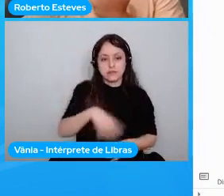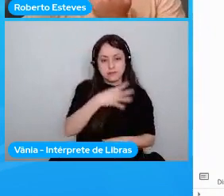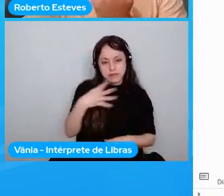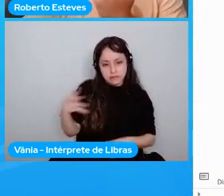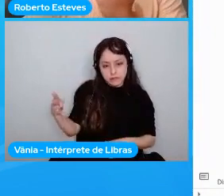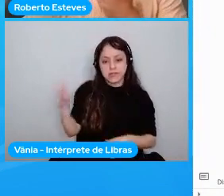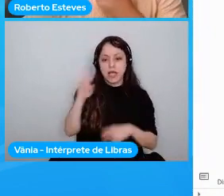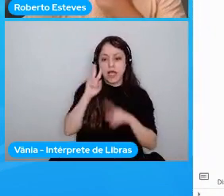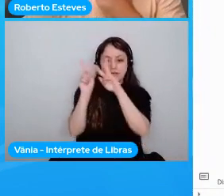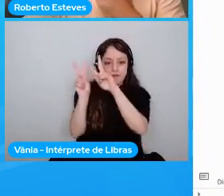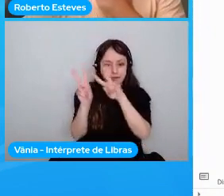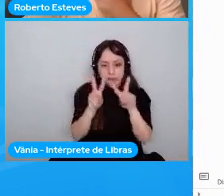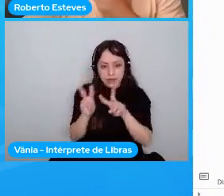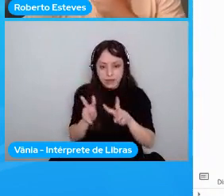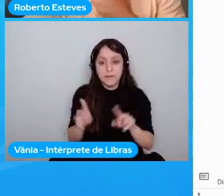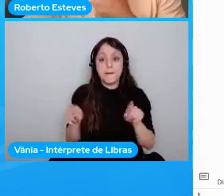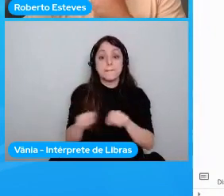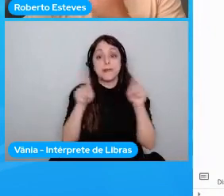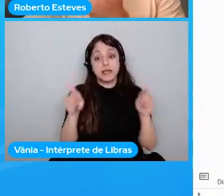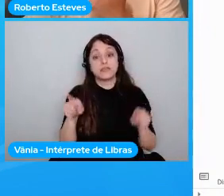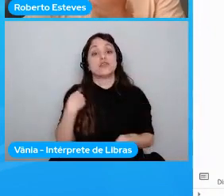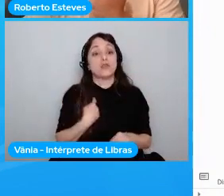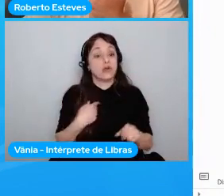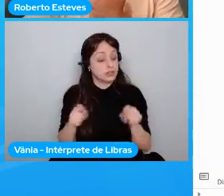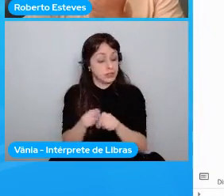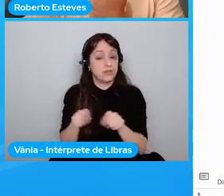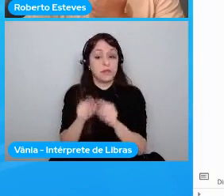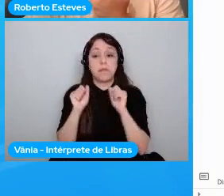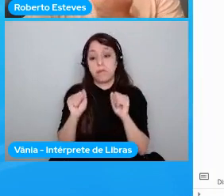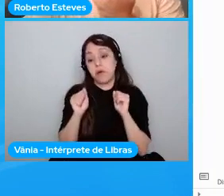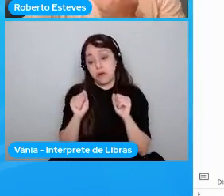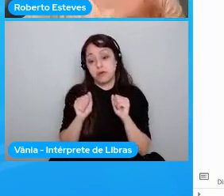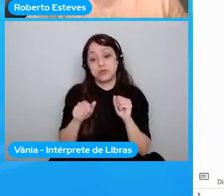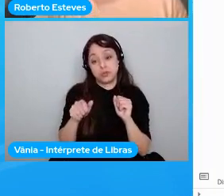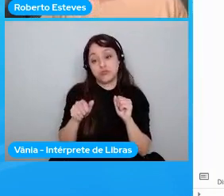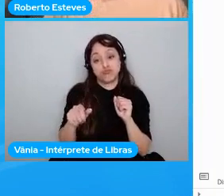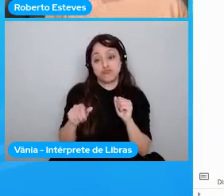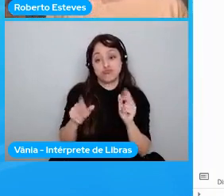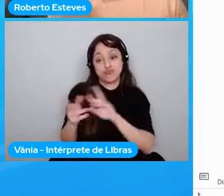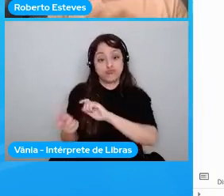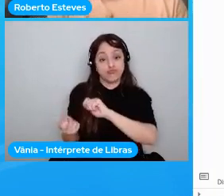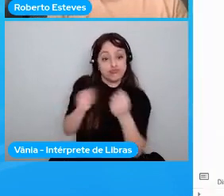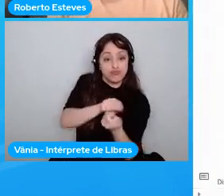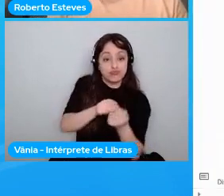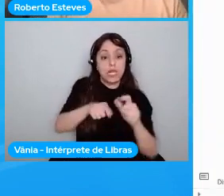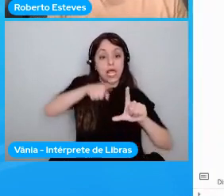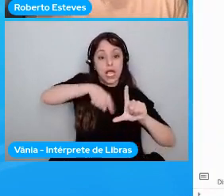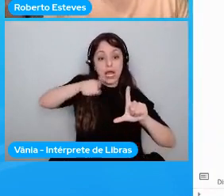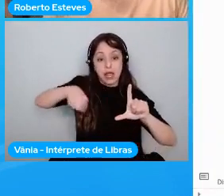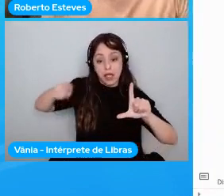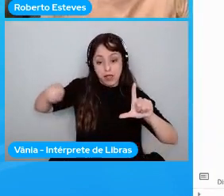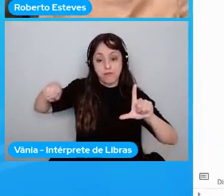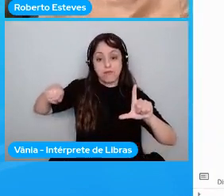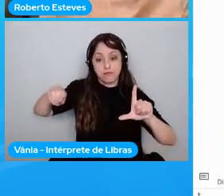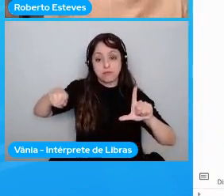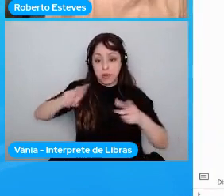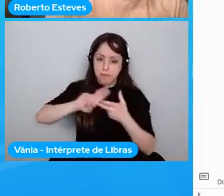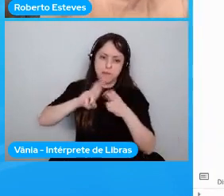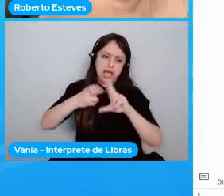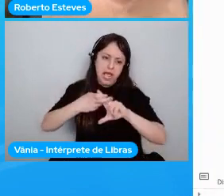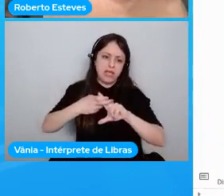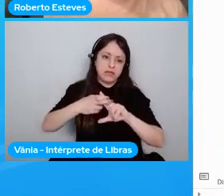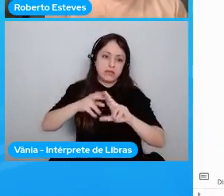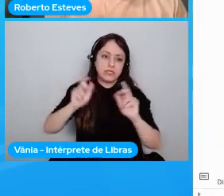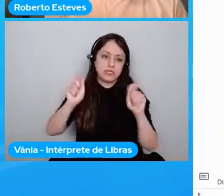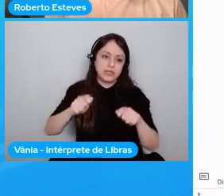pero también nosotros lo podemos hacer como un gráfico ya utilizando las herramientas que nos provee Python, que bueno, este es